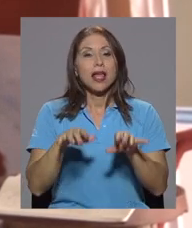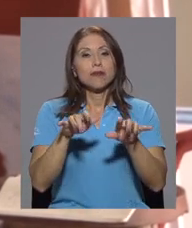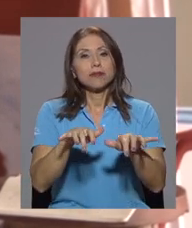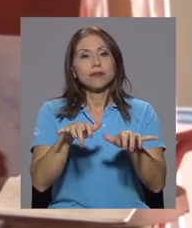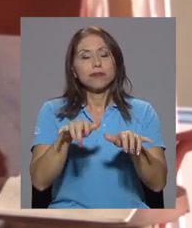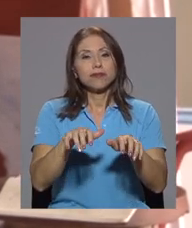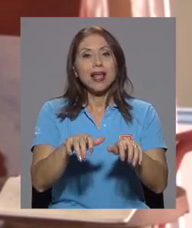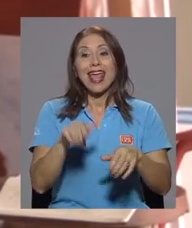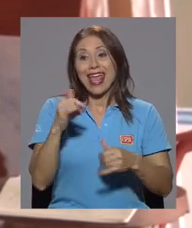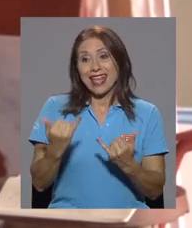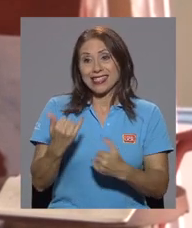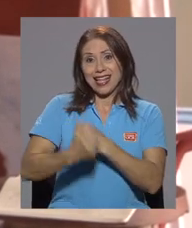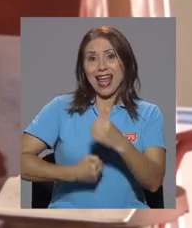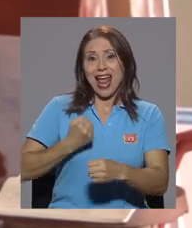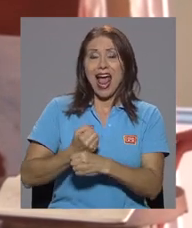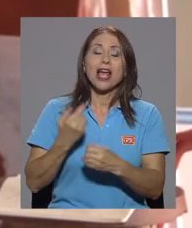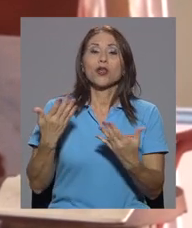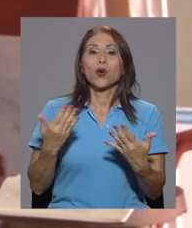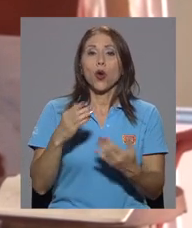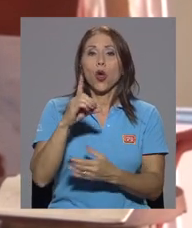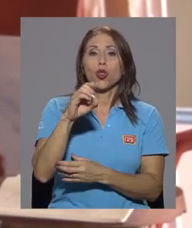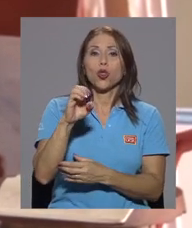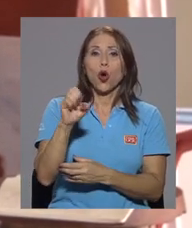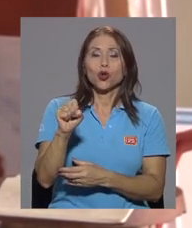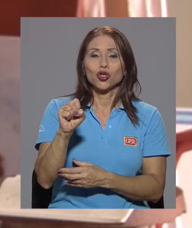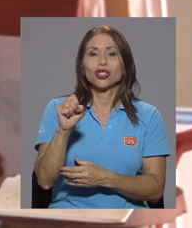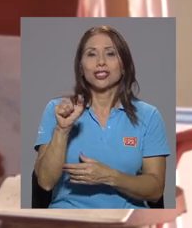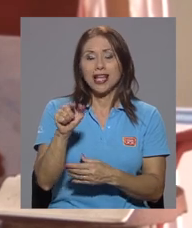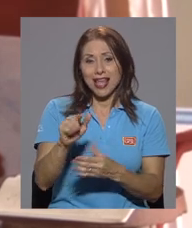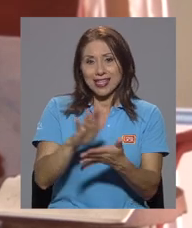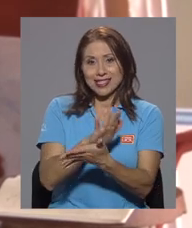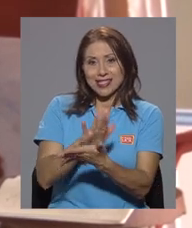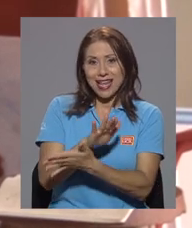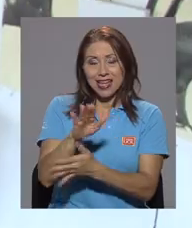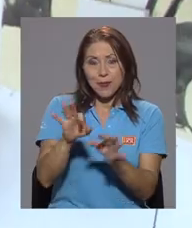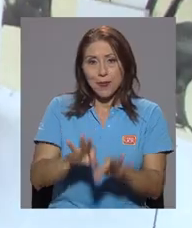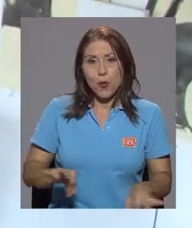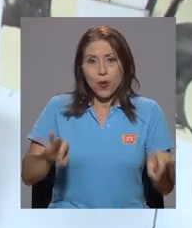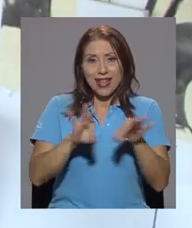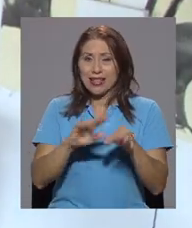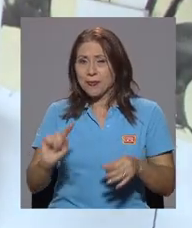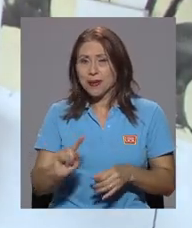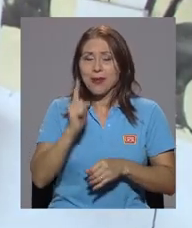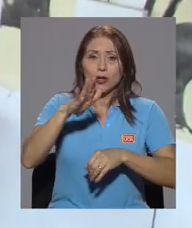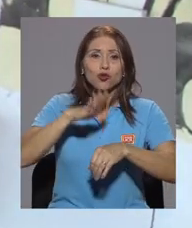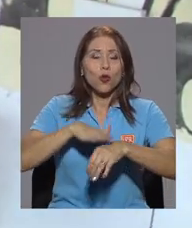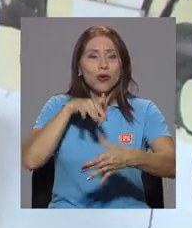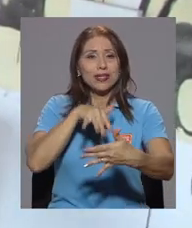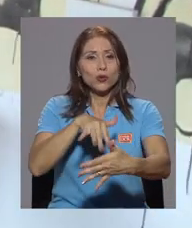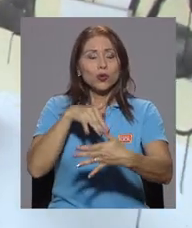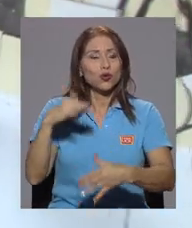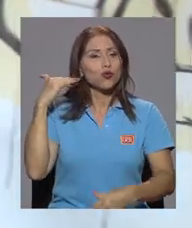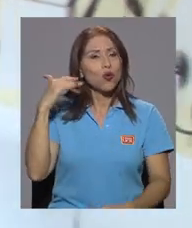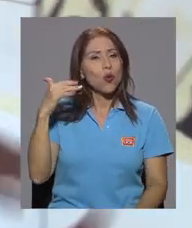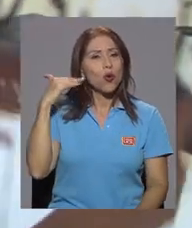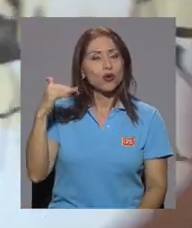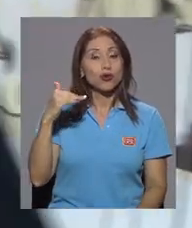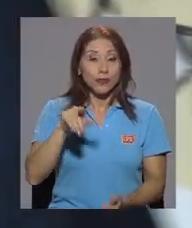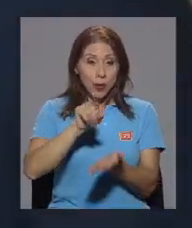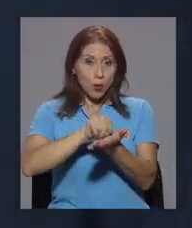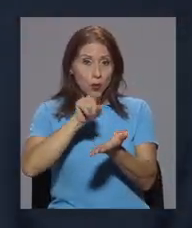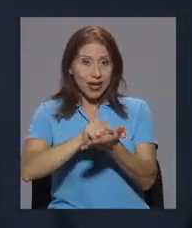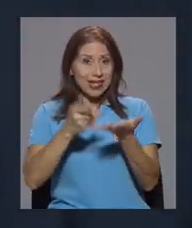es un dossier importante porque es el primer dossier sobre estudios sonoros. La publicación se